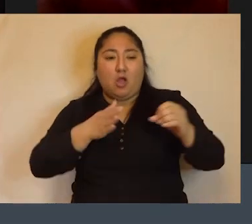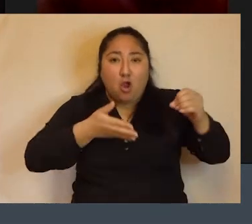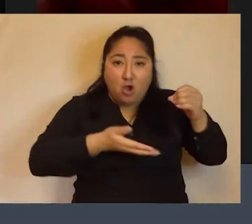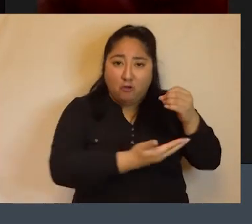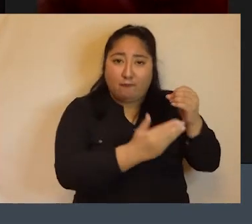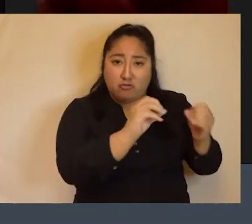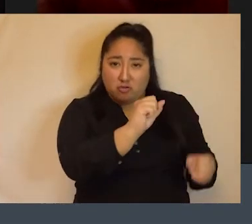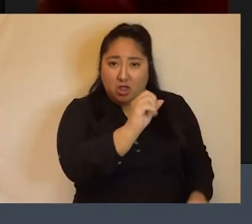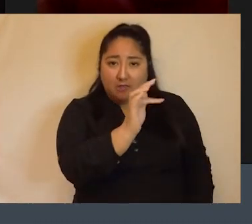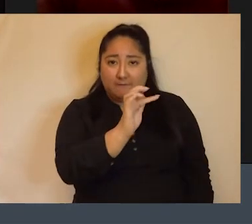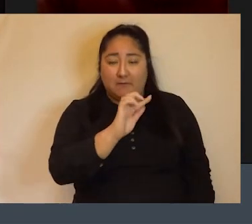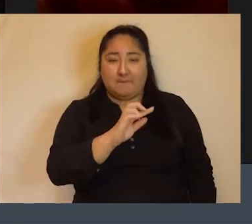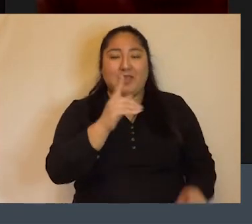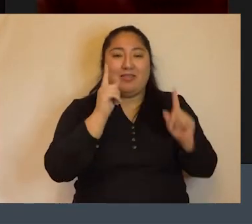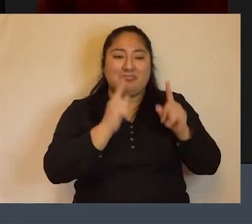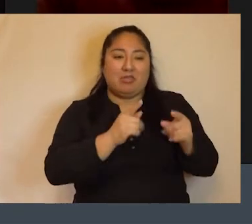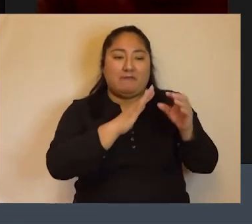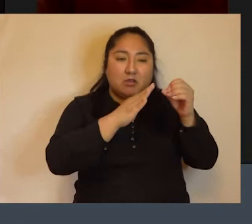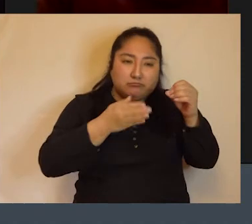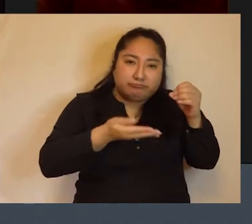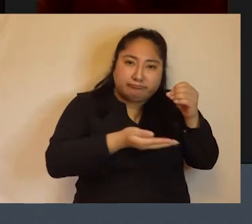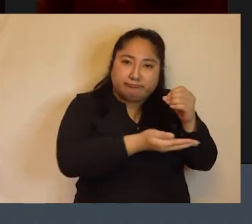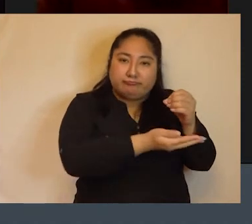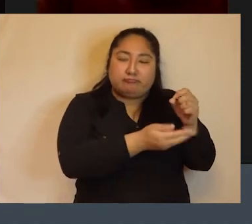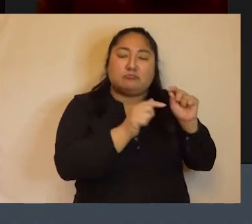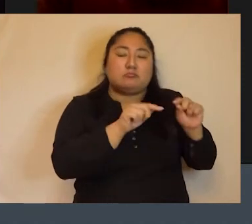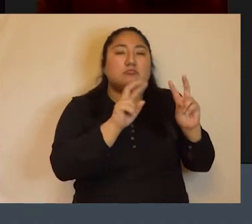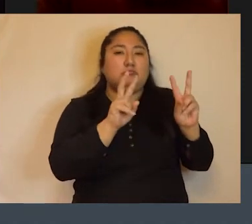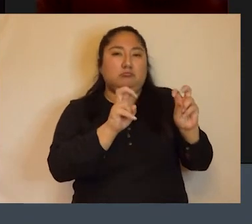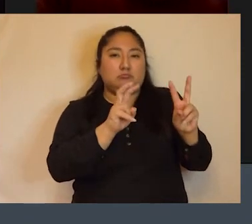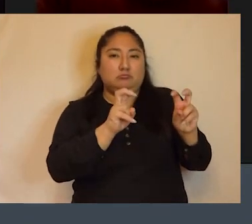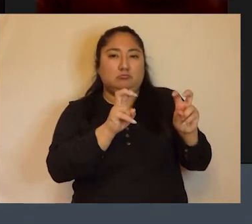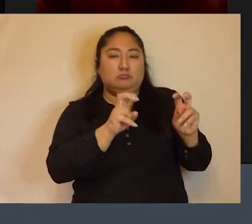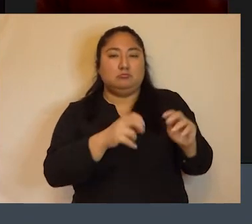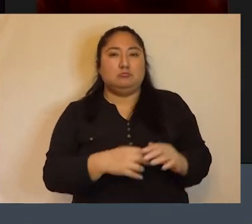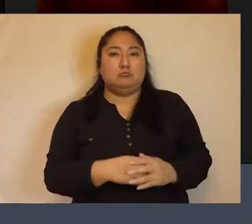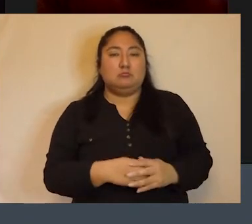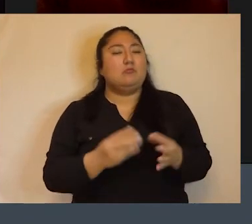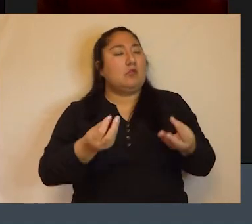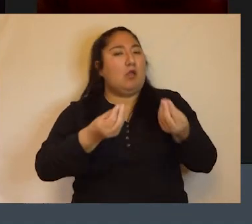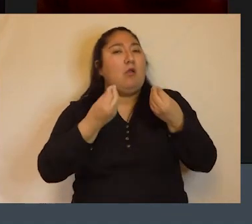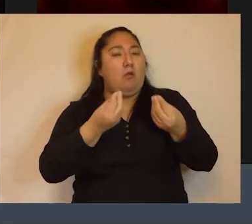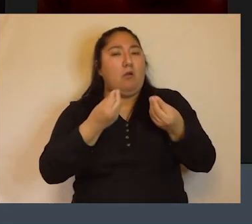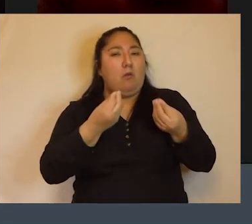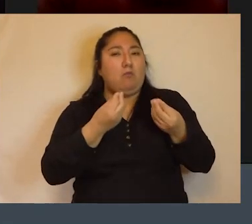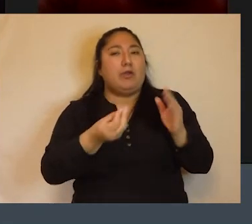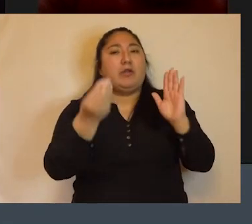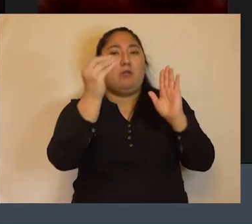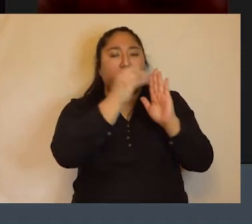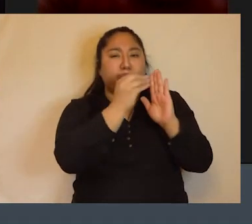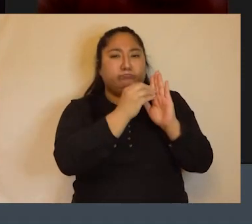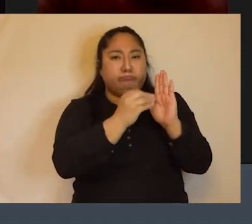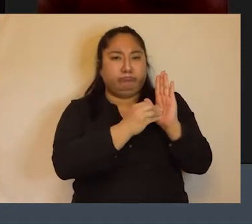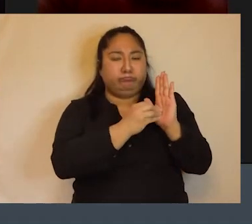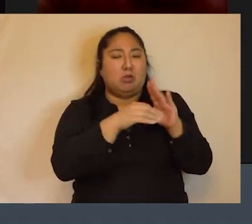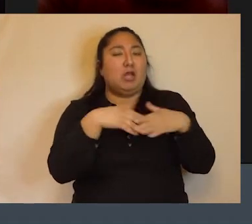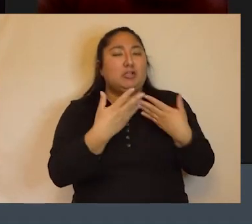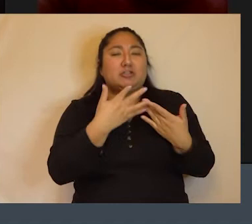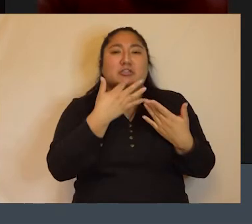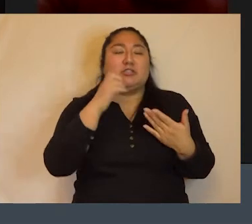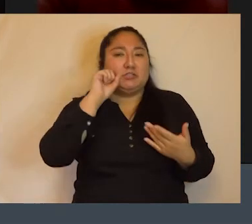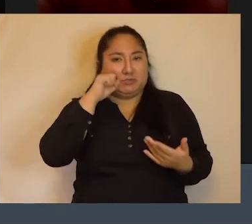Los fondos de AFP tienen que ser invertidos en títulos que sean de muy buena calificación de